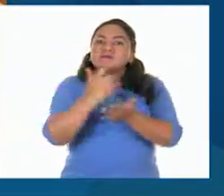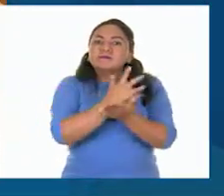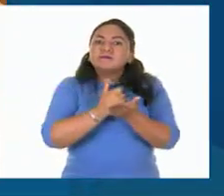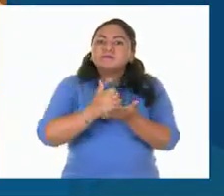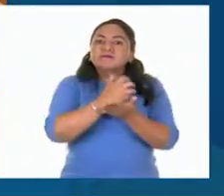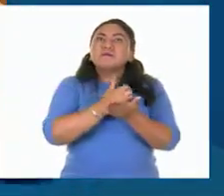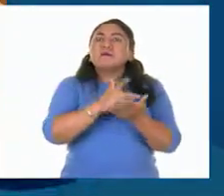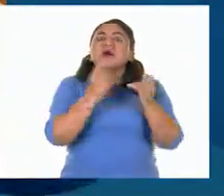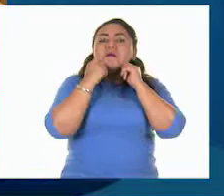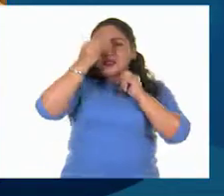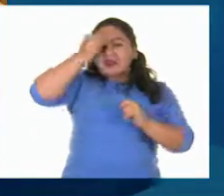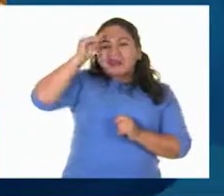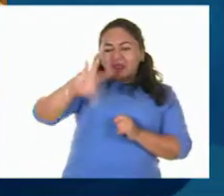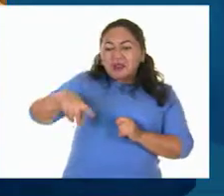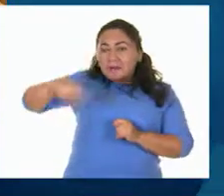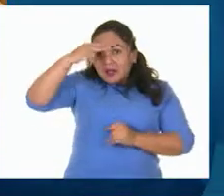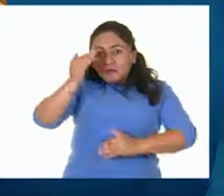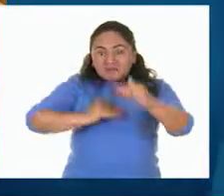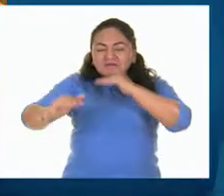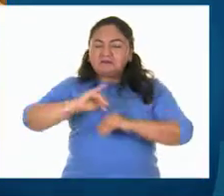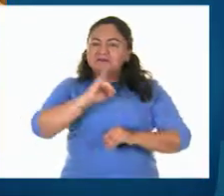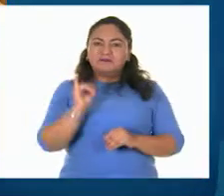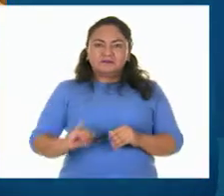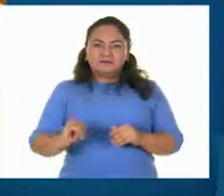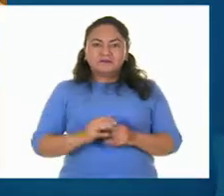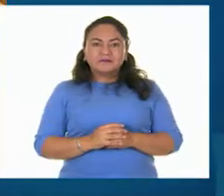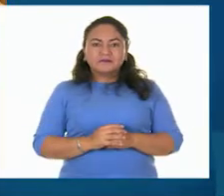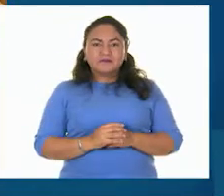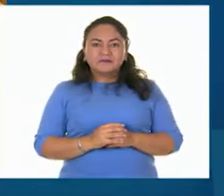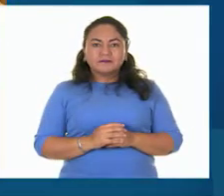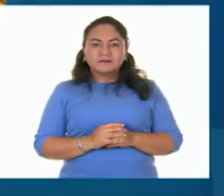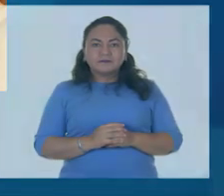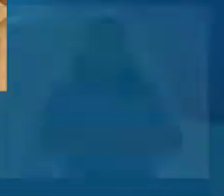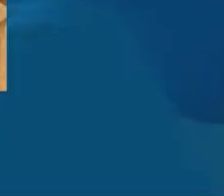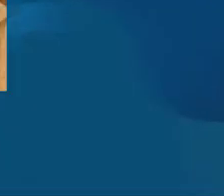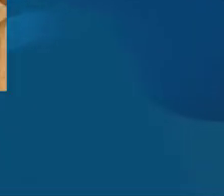les importaba el desarrollo de México.